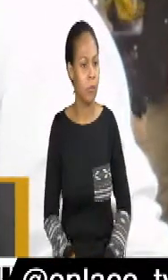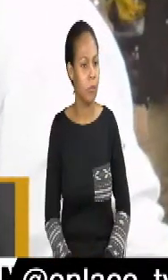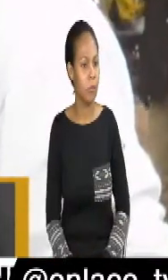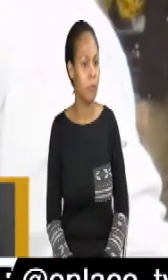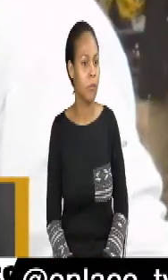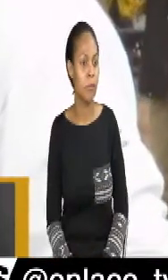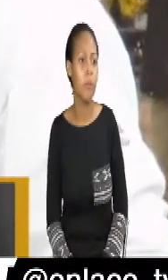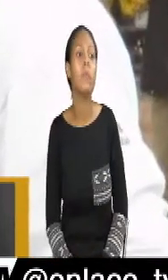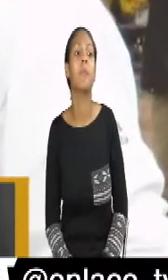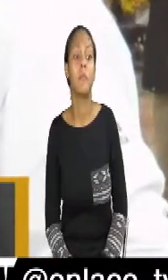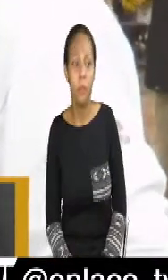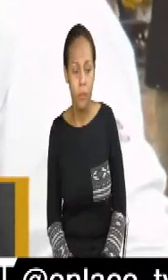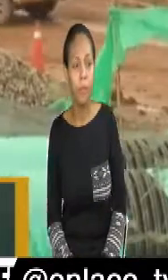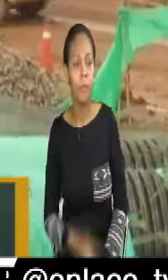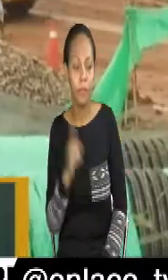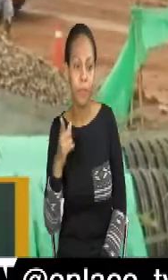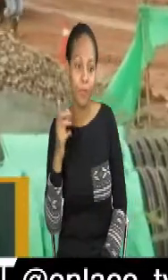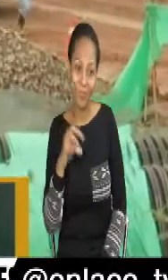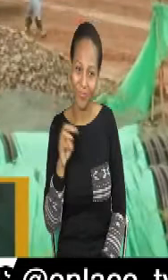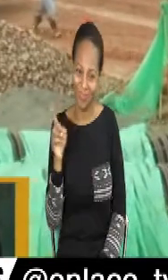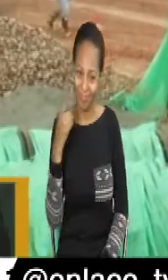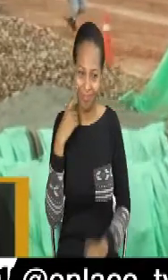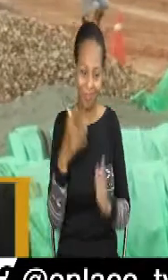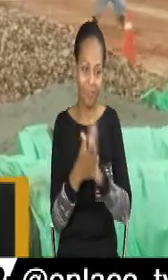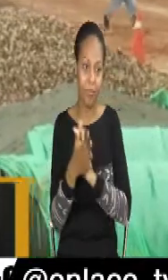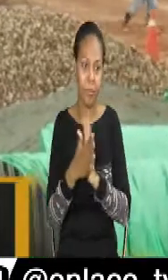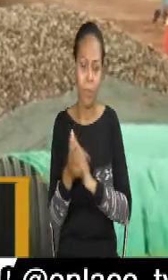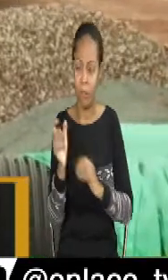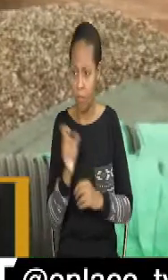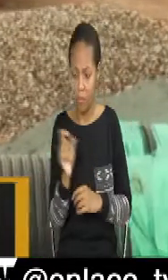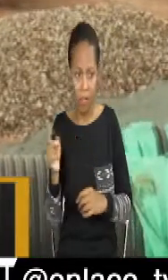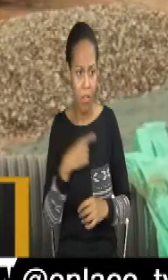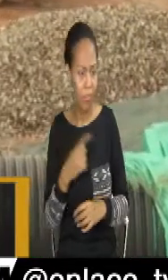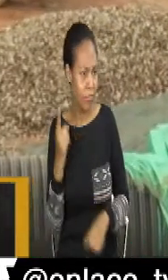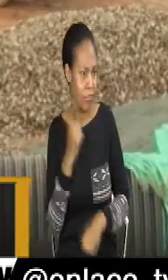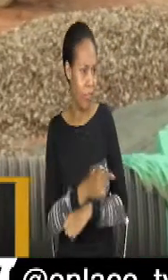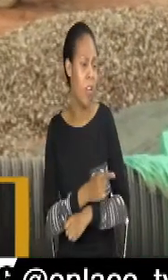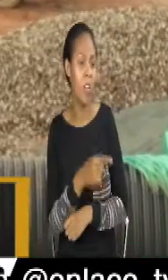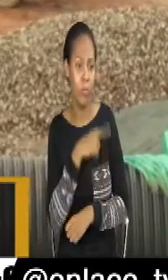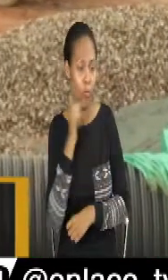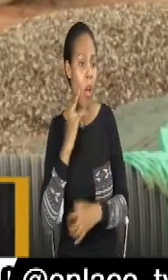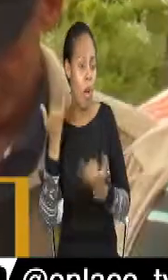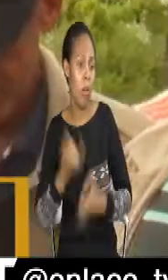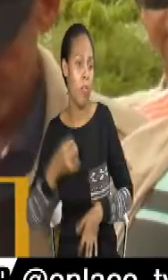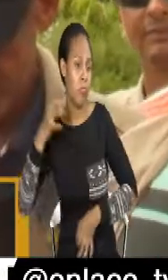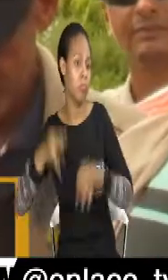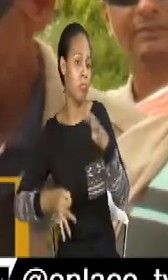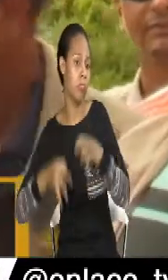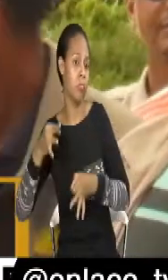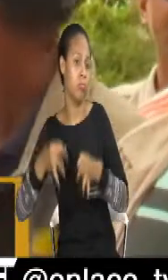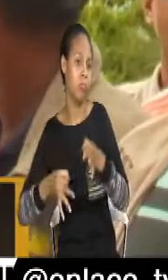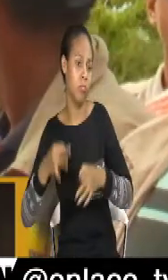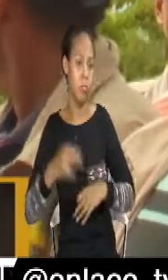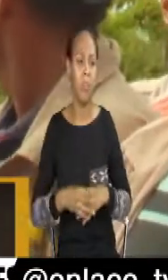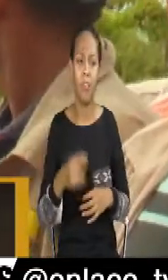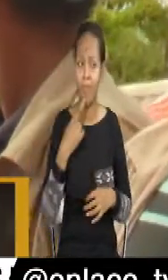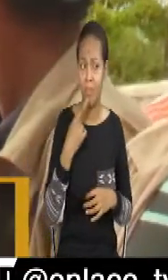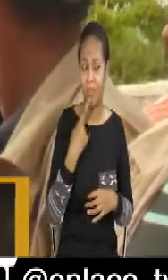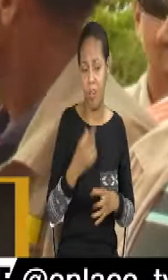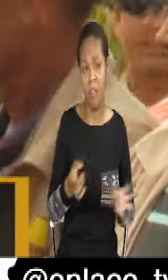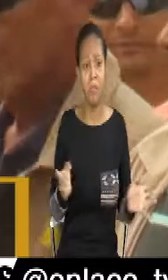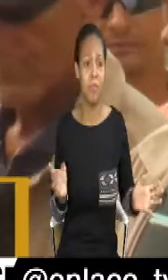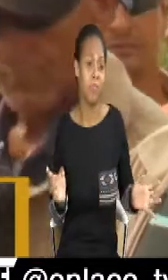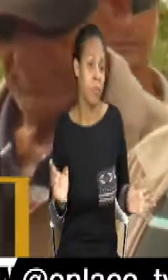de Mota Engil tiene varias versiones sobre las demandas que contra ellos cursan en los estrados judiciales. Totaliza y dice que